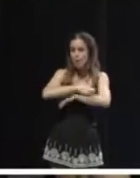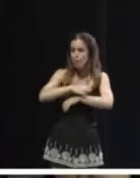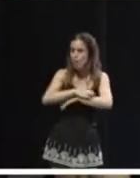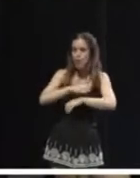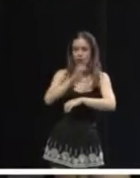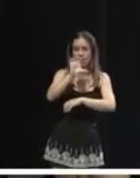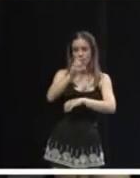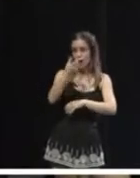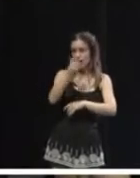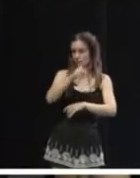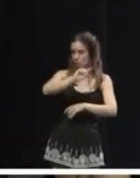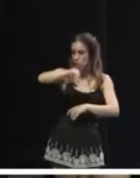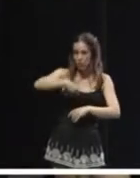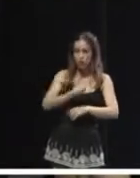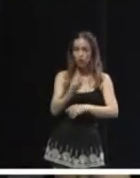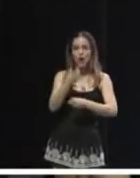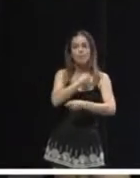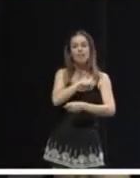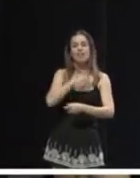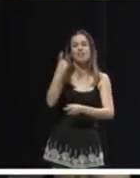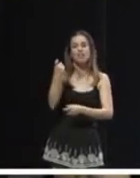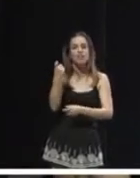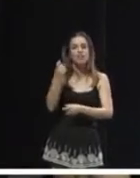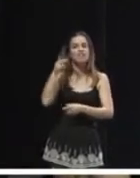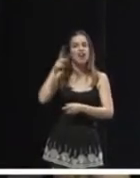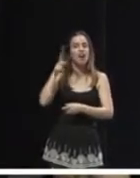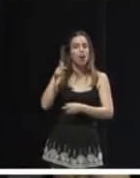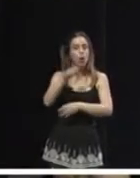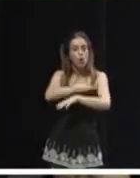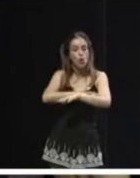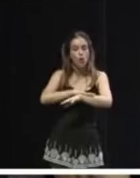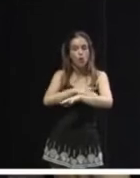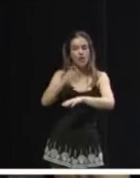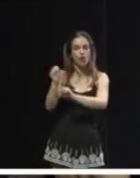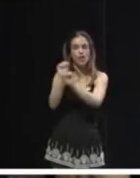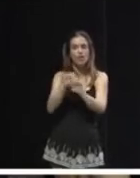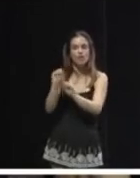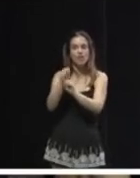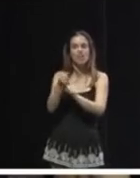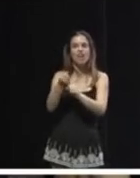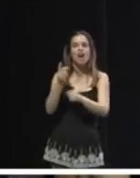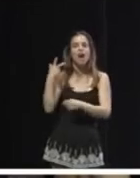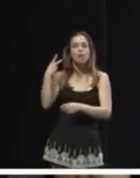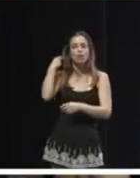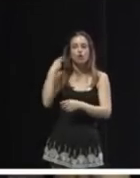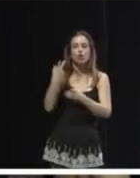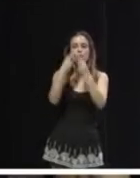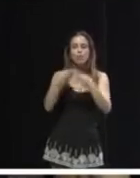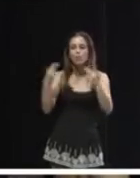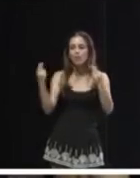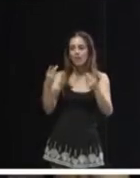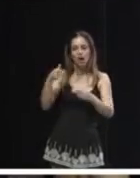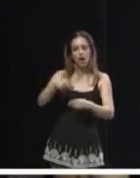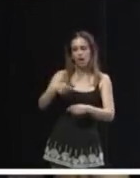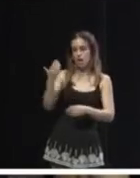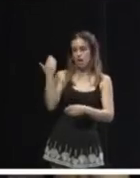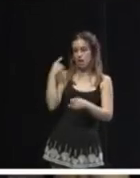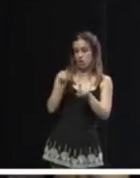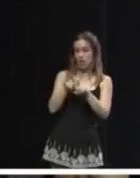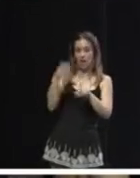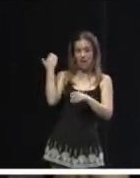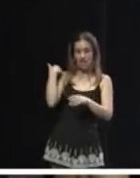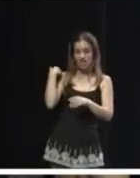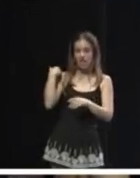España necesita un gobierno que defienda también las pensiones públicas, no como dijo María Jesús Montero ayer, que coge la